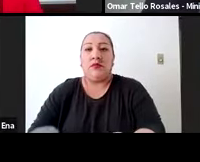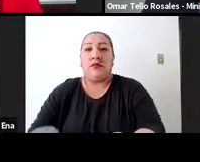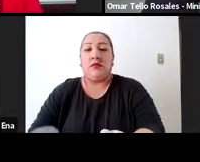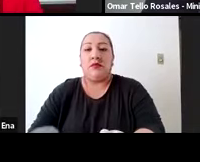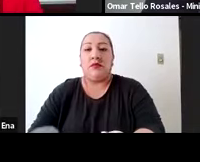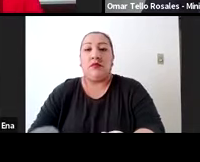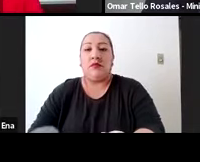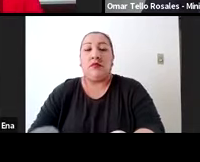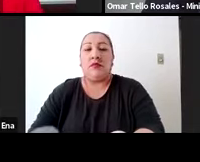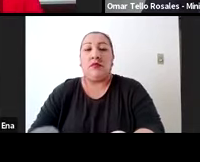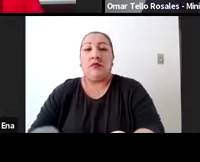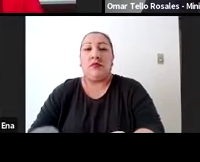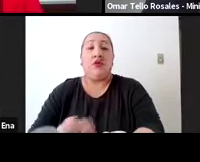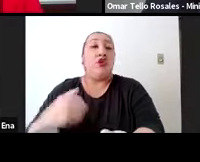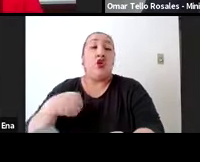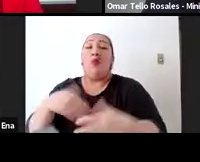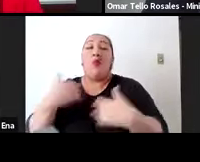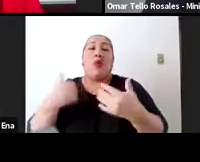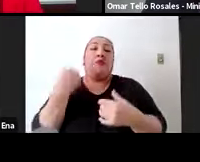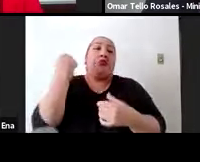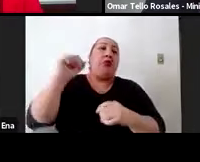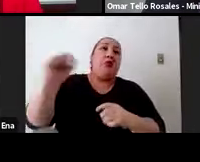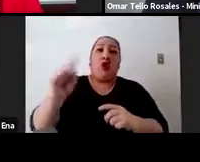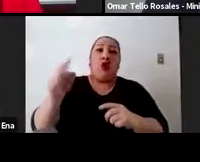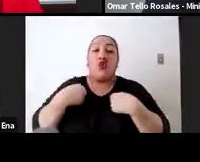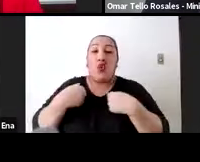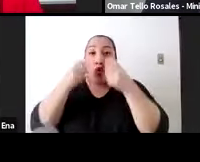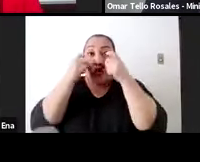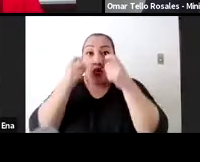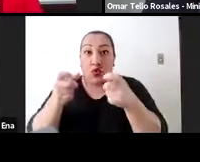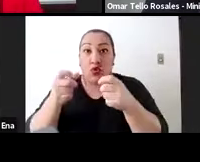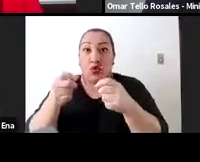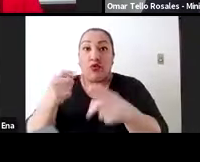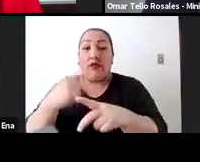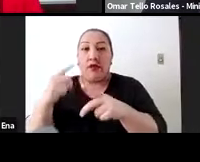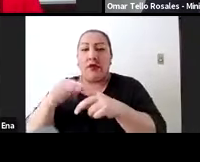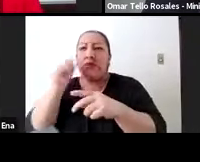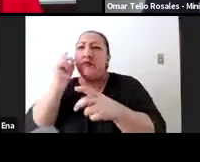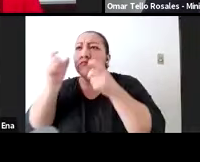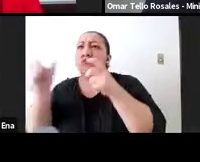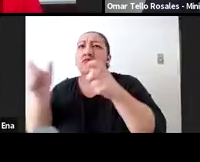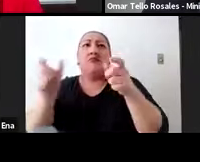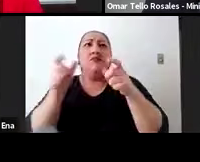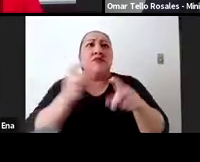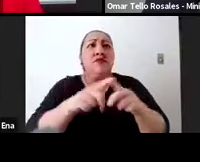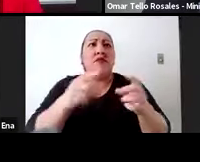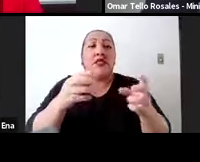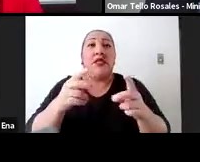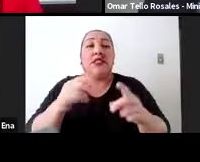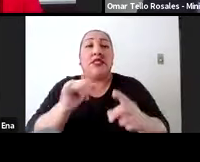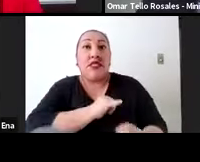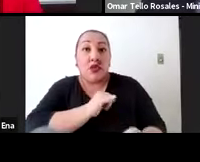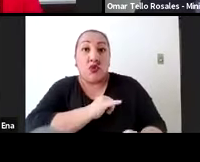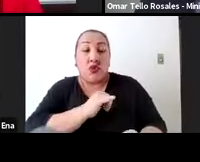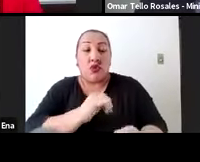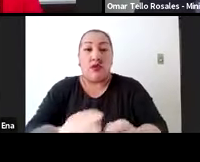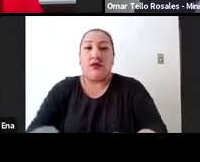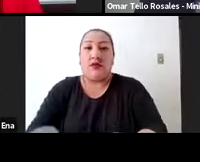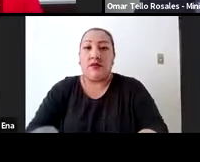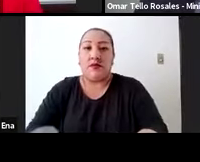Nosotros, a través de nuestro control concurrente, la visita de control, la orientación de oficio, hemos hecho